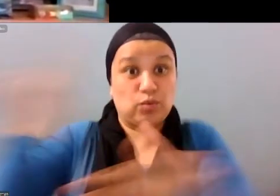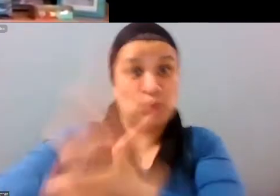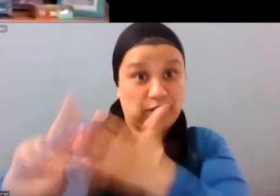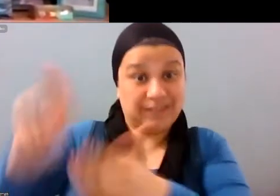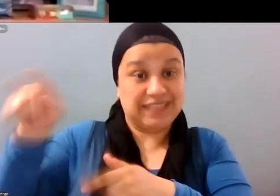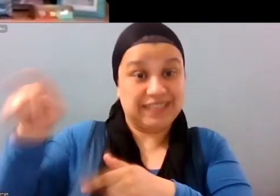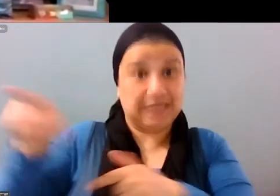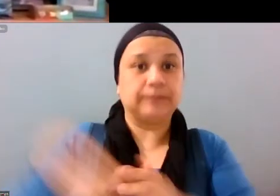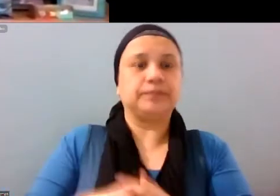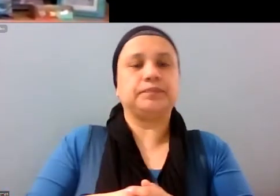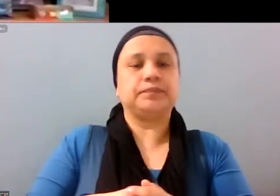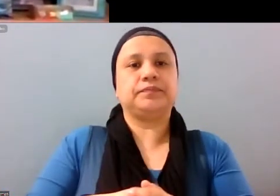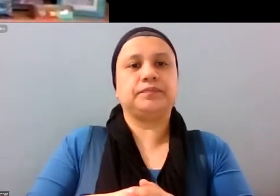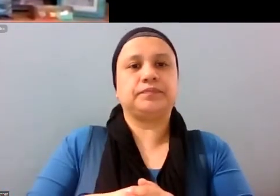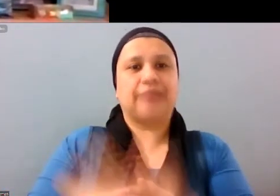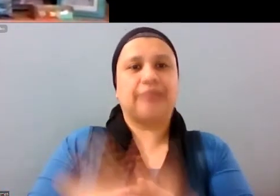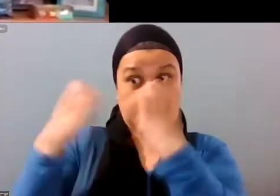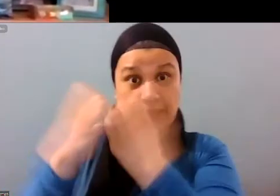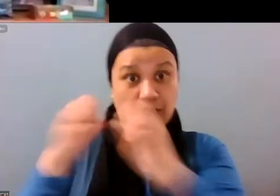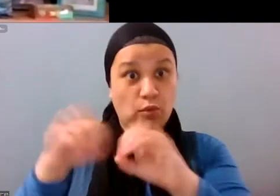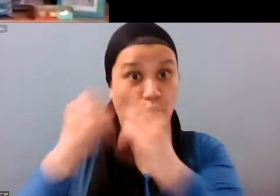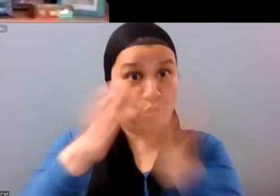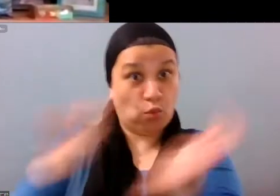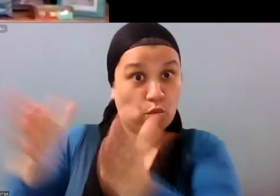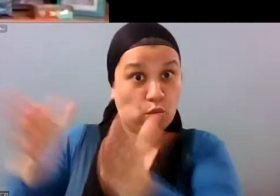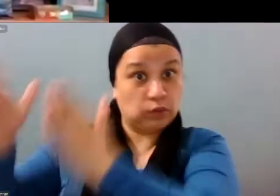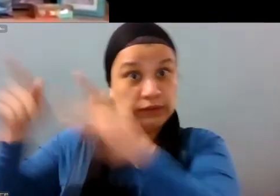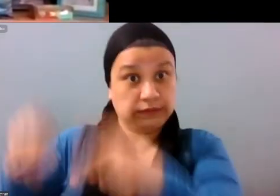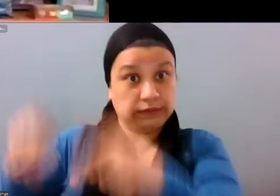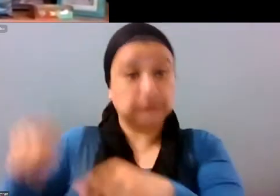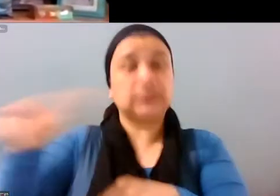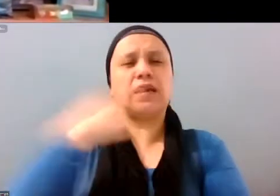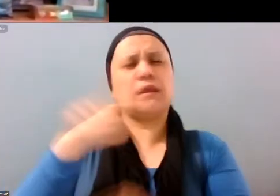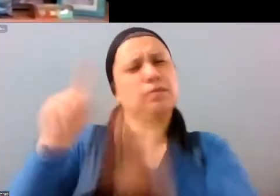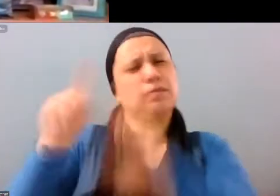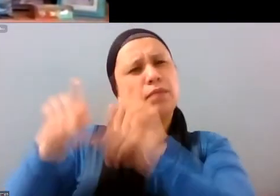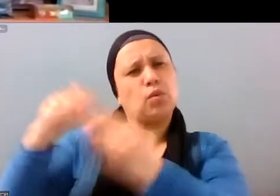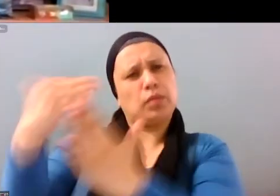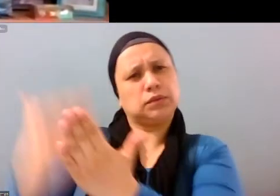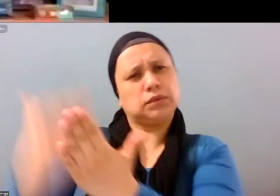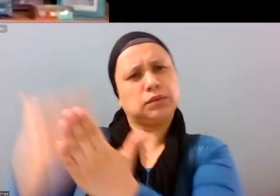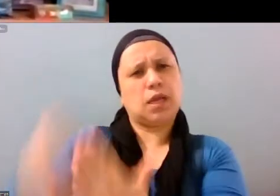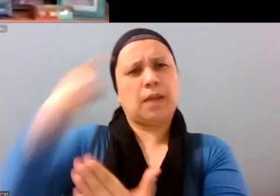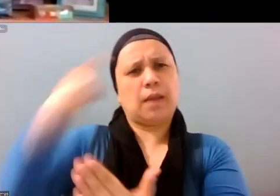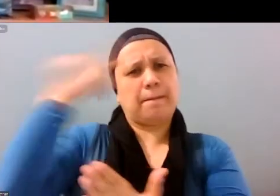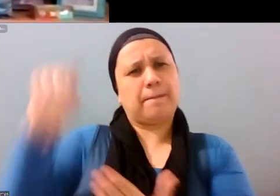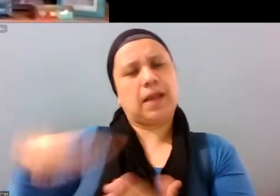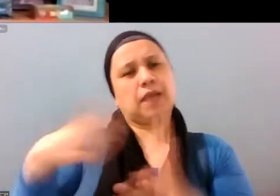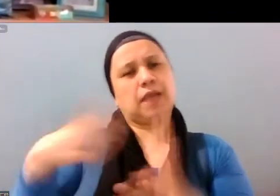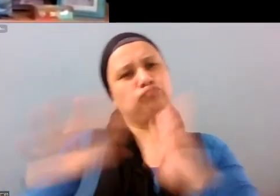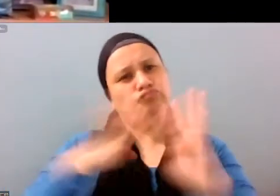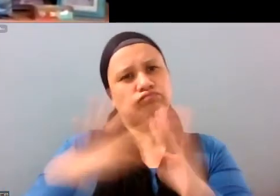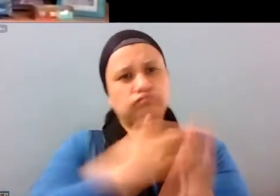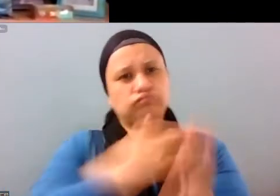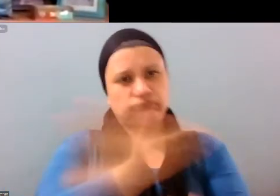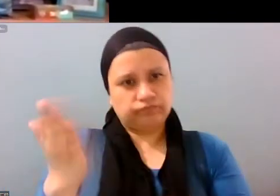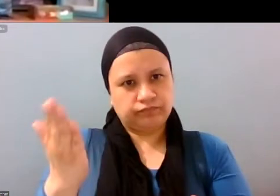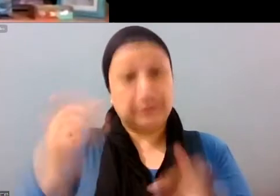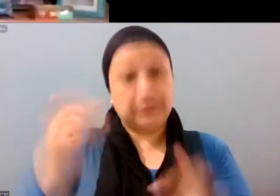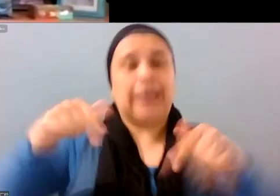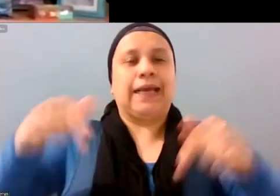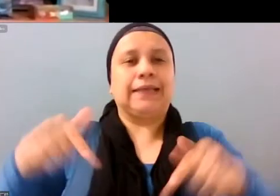el equipo organizador se planteó una serie de preguntas para conversar y ese es el espíritu de